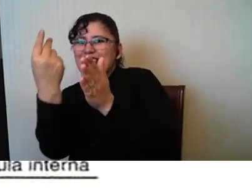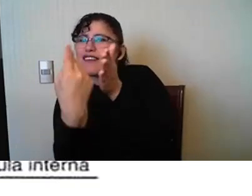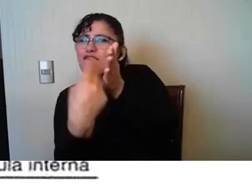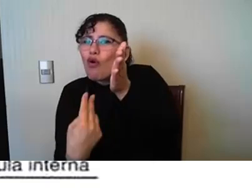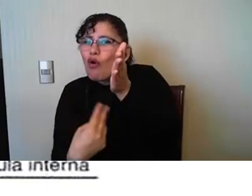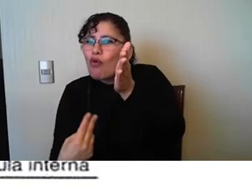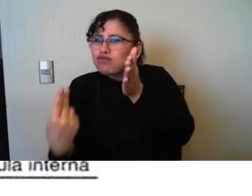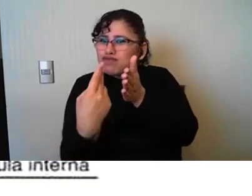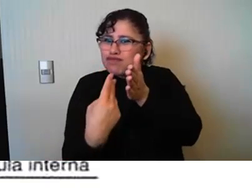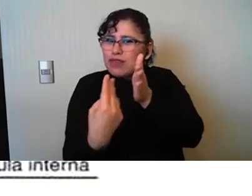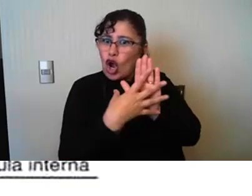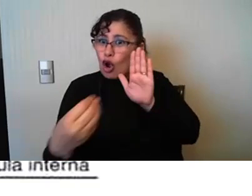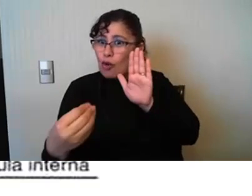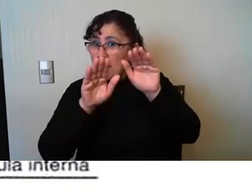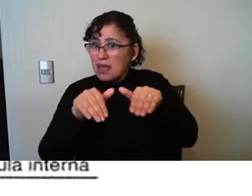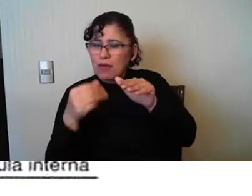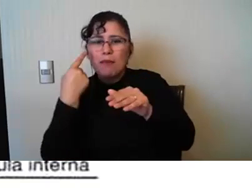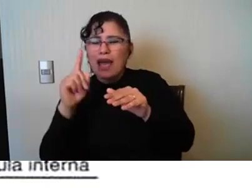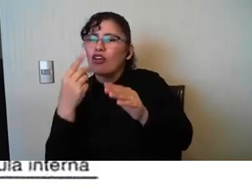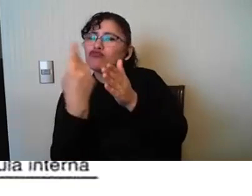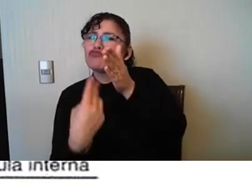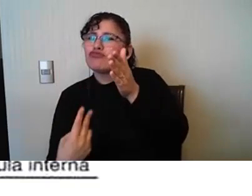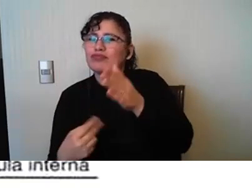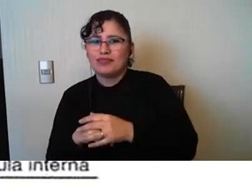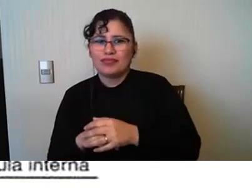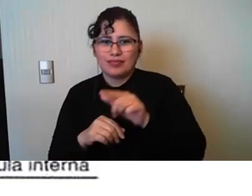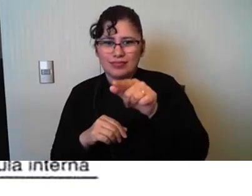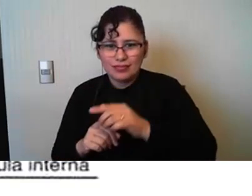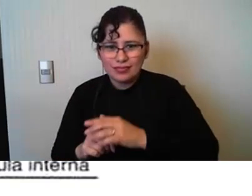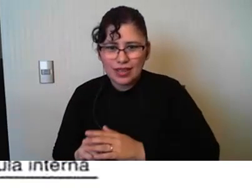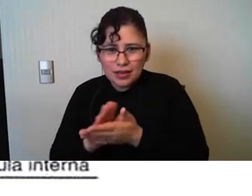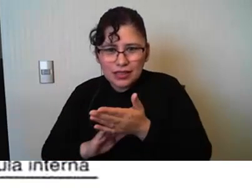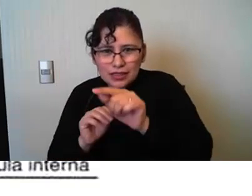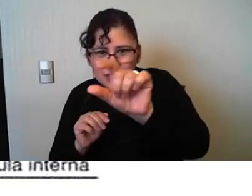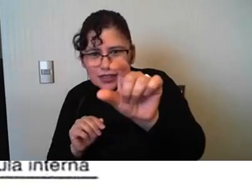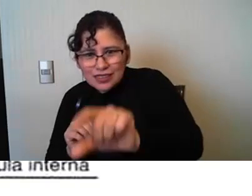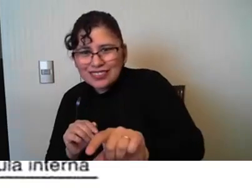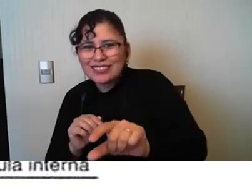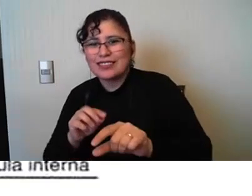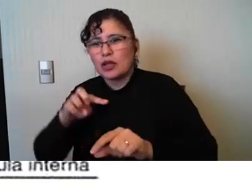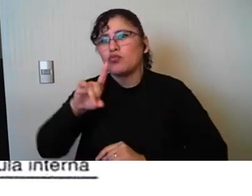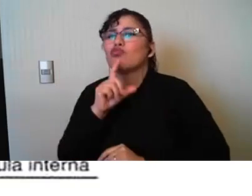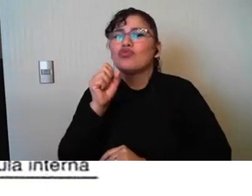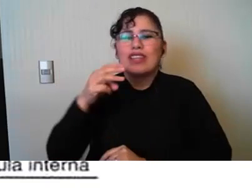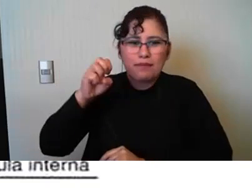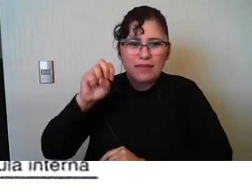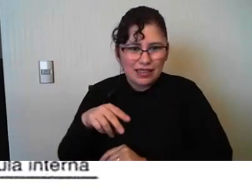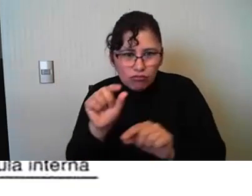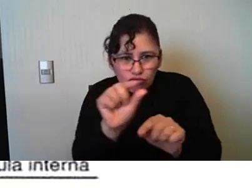está dibujado acá, ¿ya? Esto que está acá en este elemento es esto que está